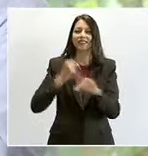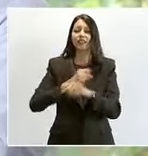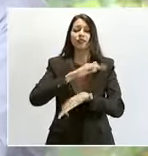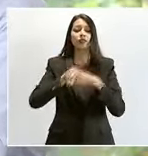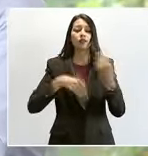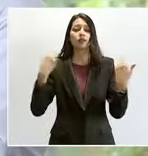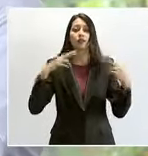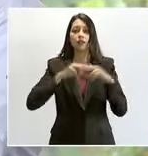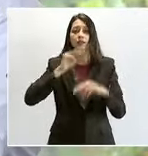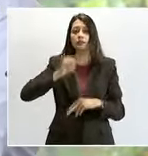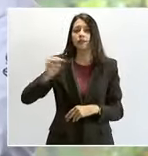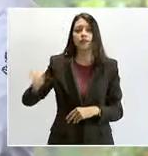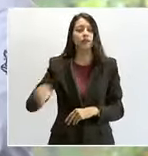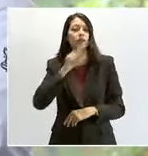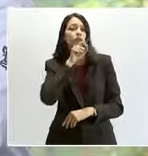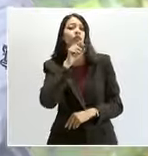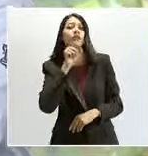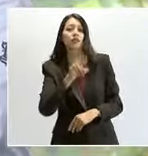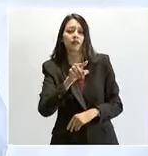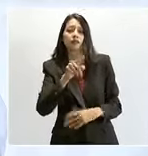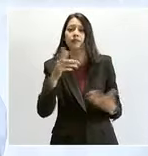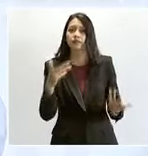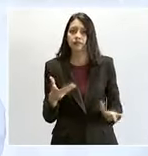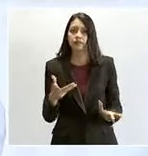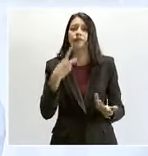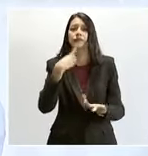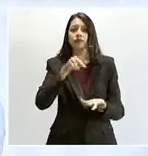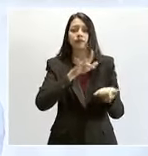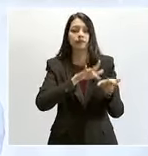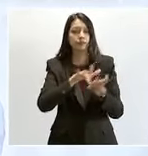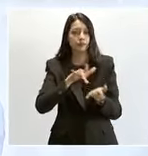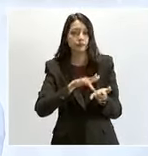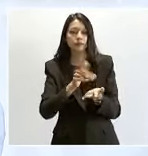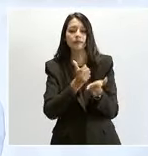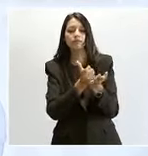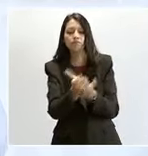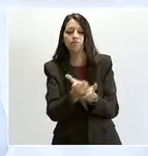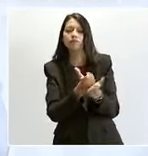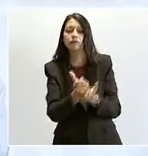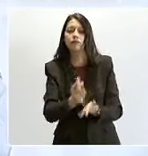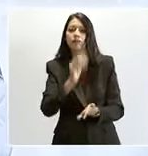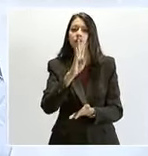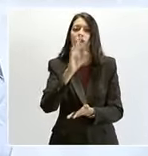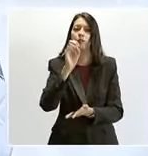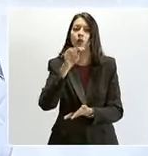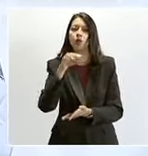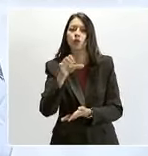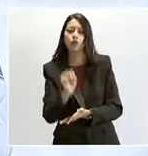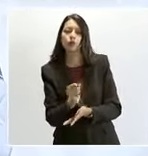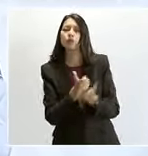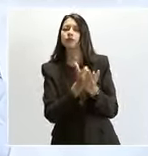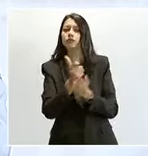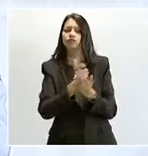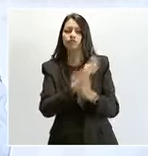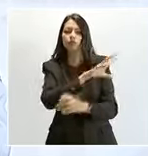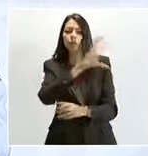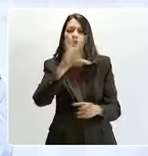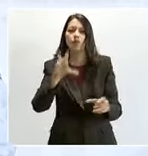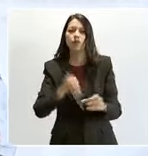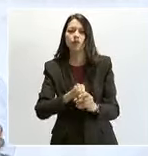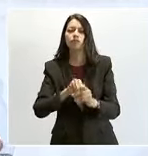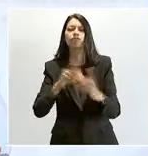maestros de Michoacán también les llegará su apoyo su pago sus bonos sus compensaciones de